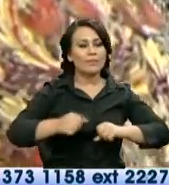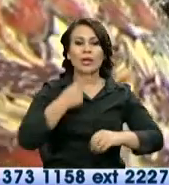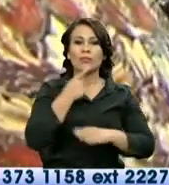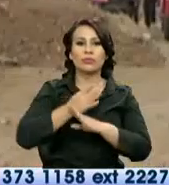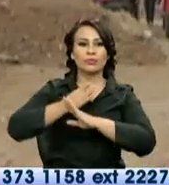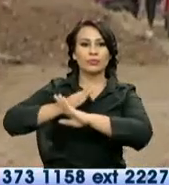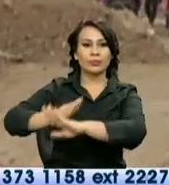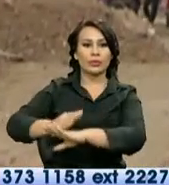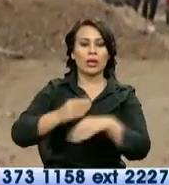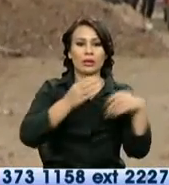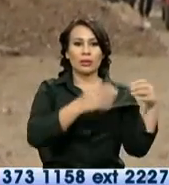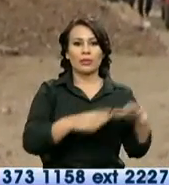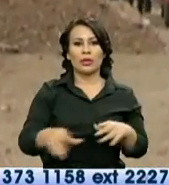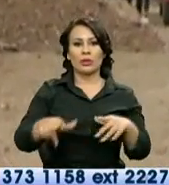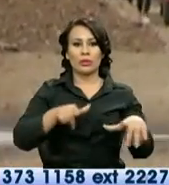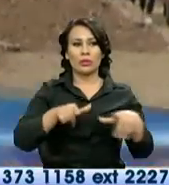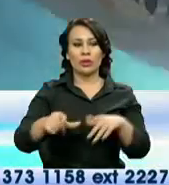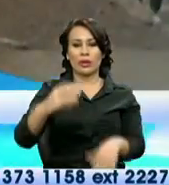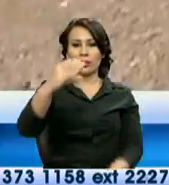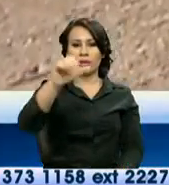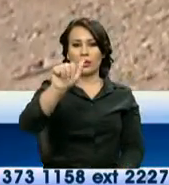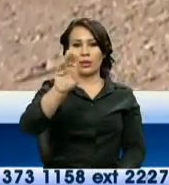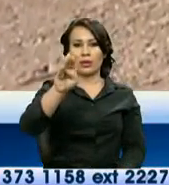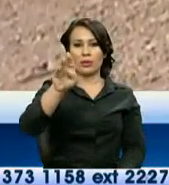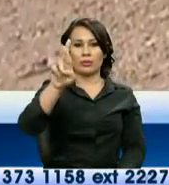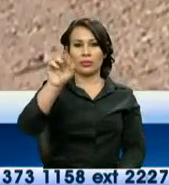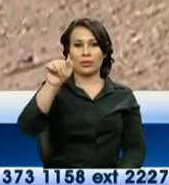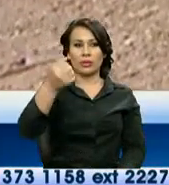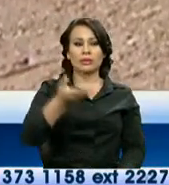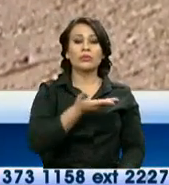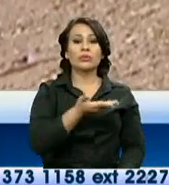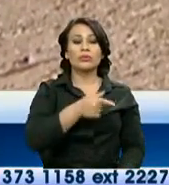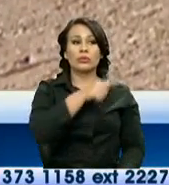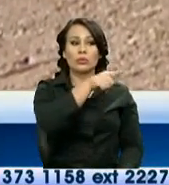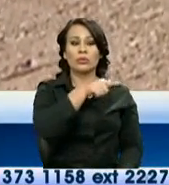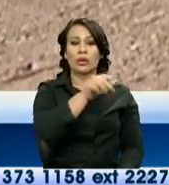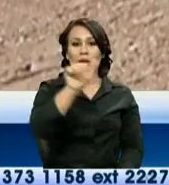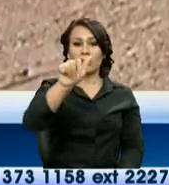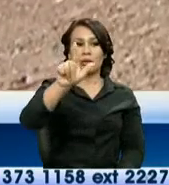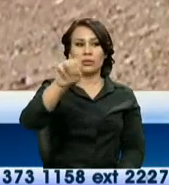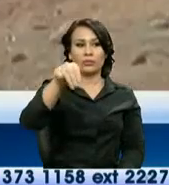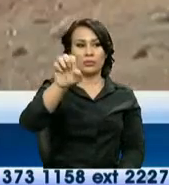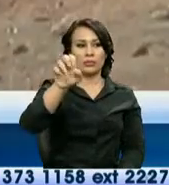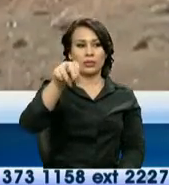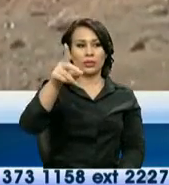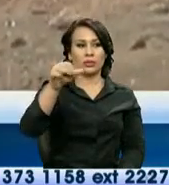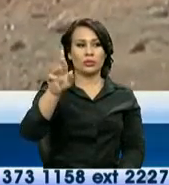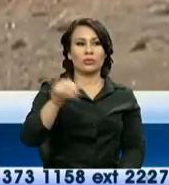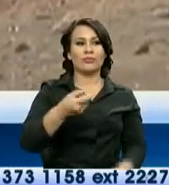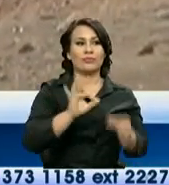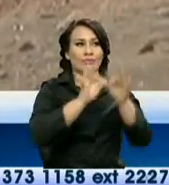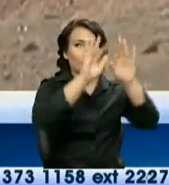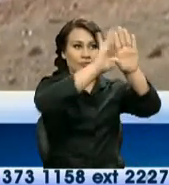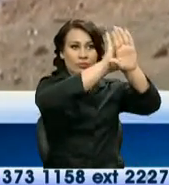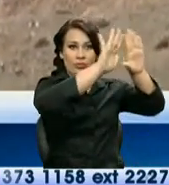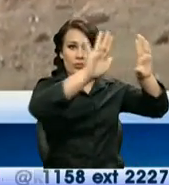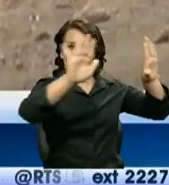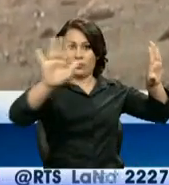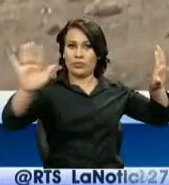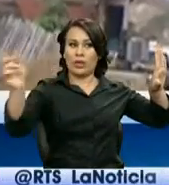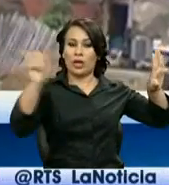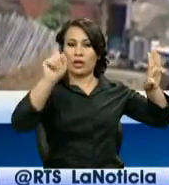efectuándose. En el Cerro Las Cabras, en el sector de Los Almendros, hay maquinaria preparando esta ladera para que no haya el riesgo